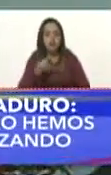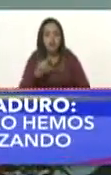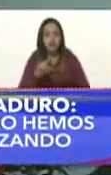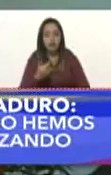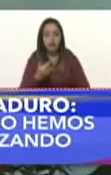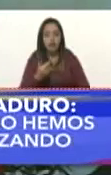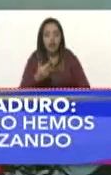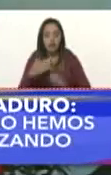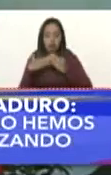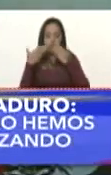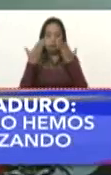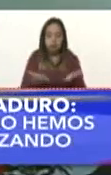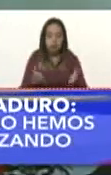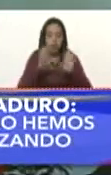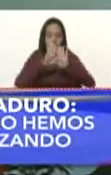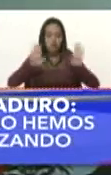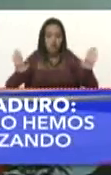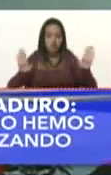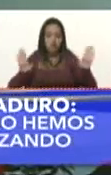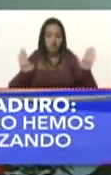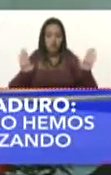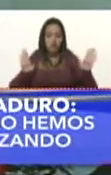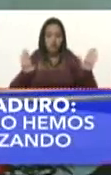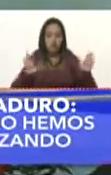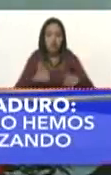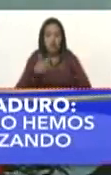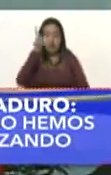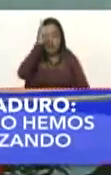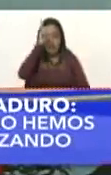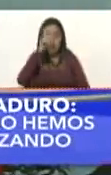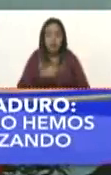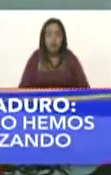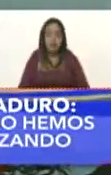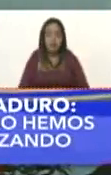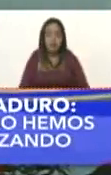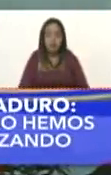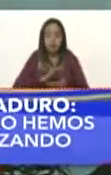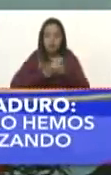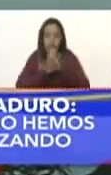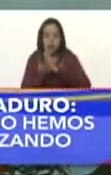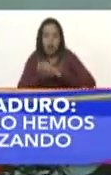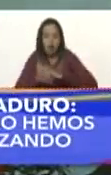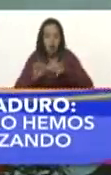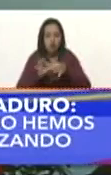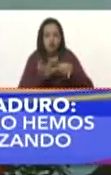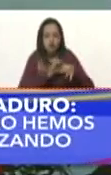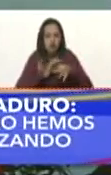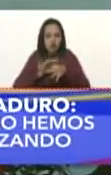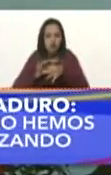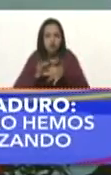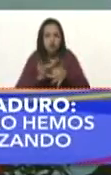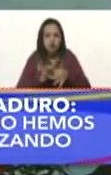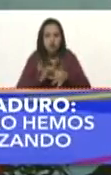Berlín, que se disolvió la Unión Soviética, que creían ellos que se había acabado.